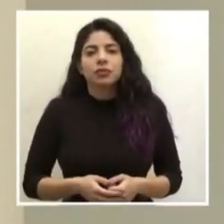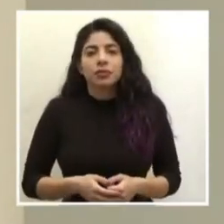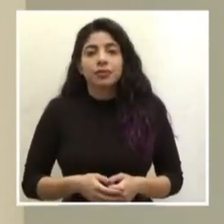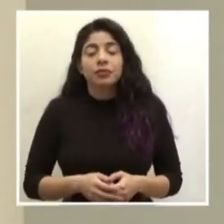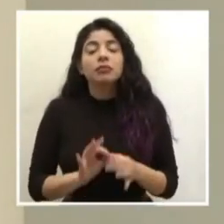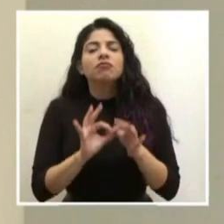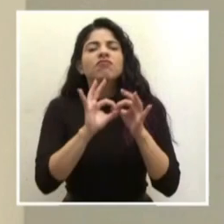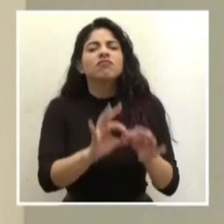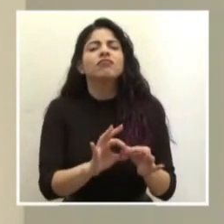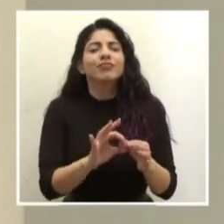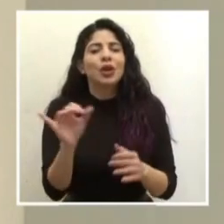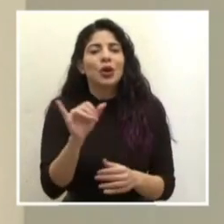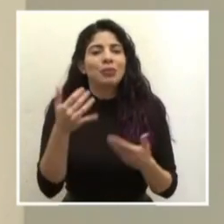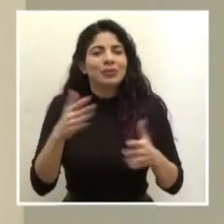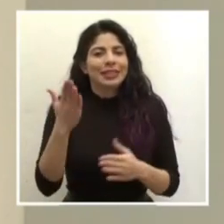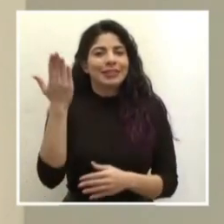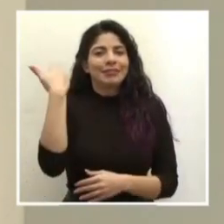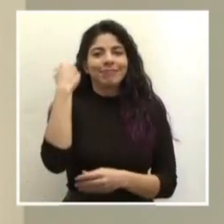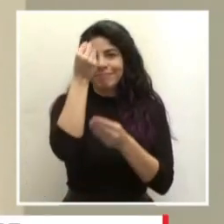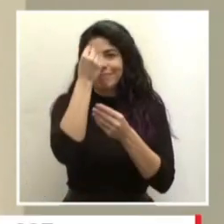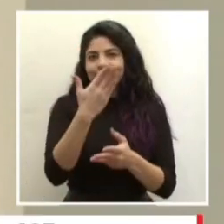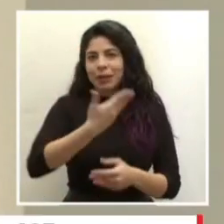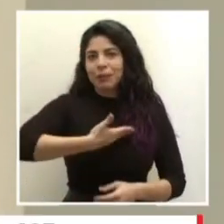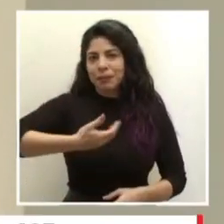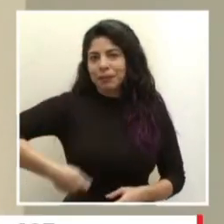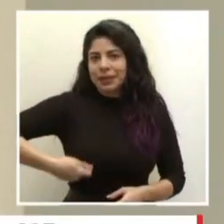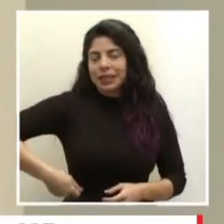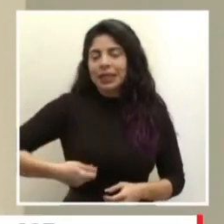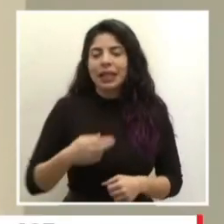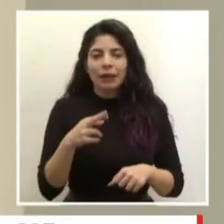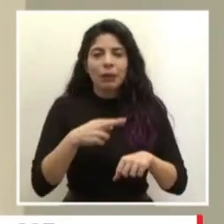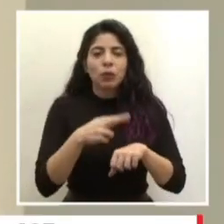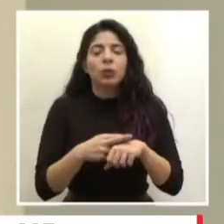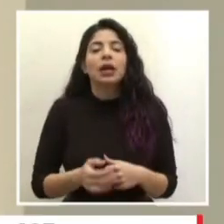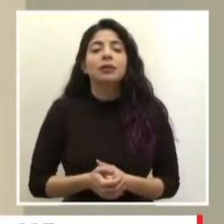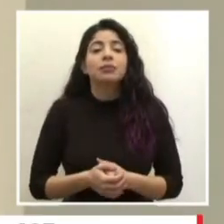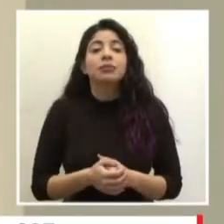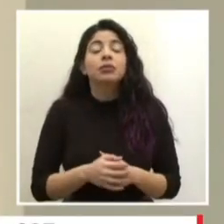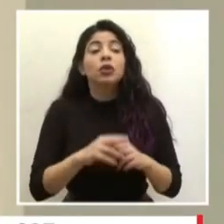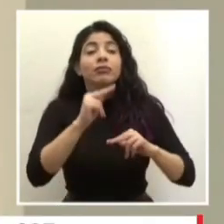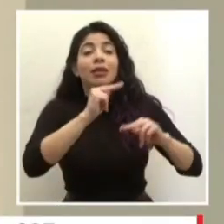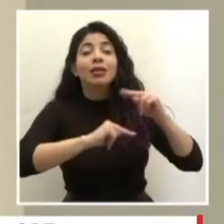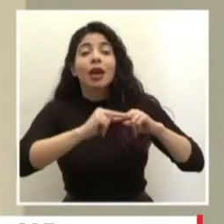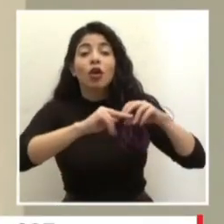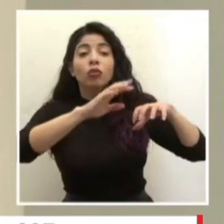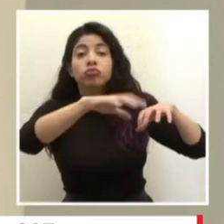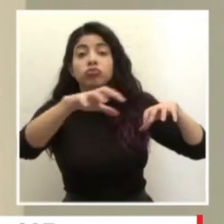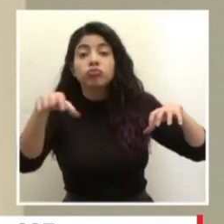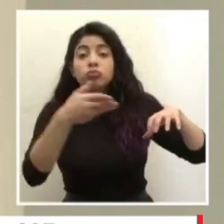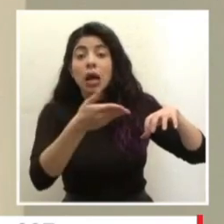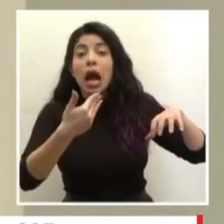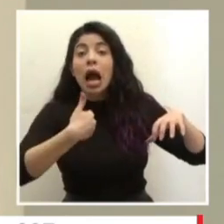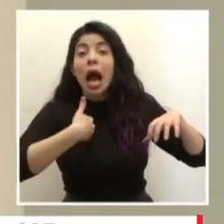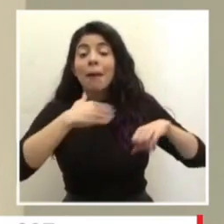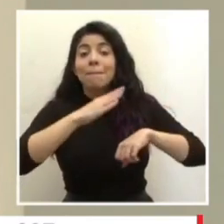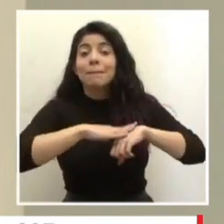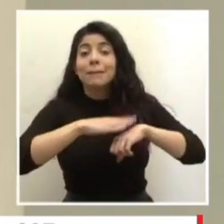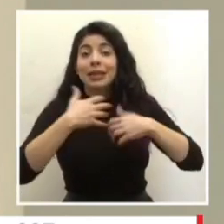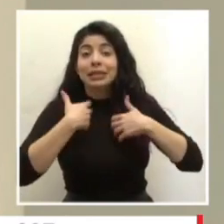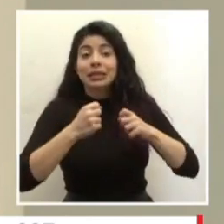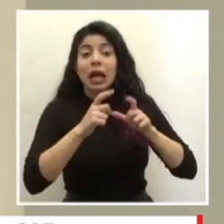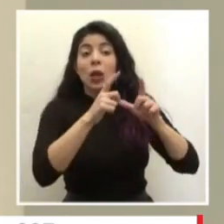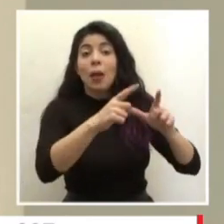Con respecto a, como bien lo indicaba el señor presidente de la República, los establecimientos con permiso sanitario de